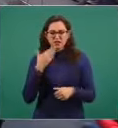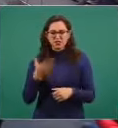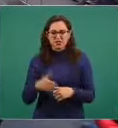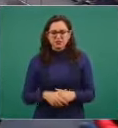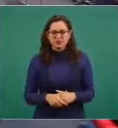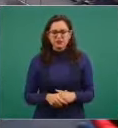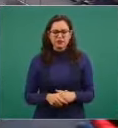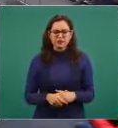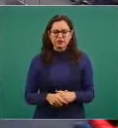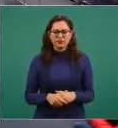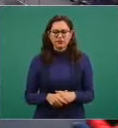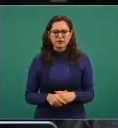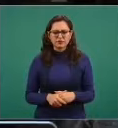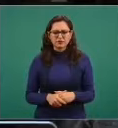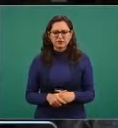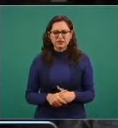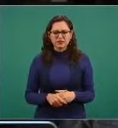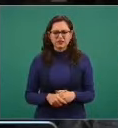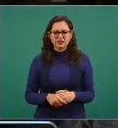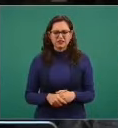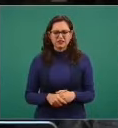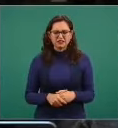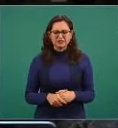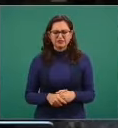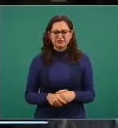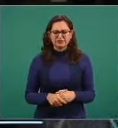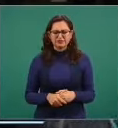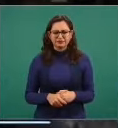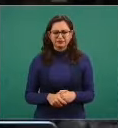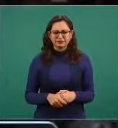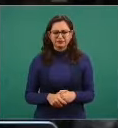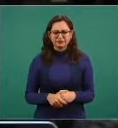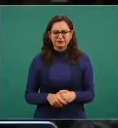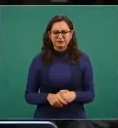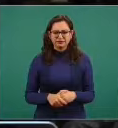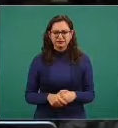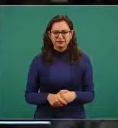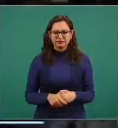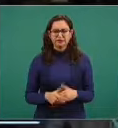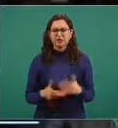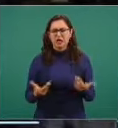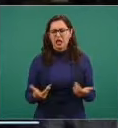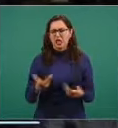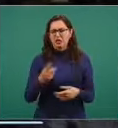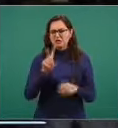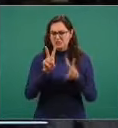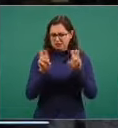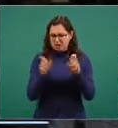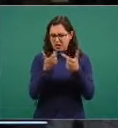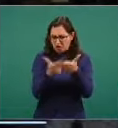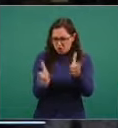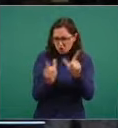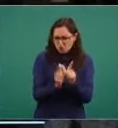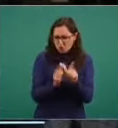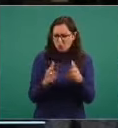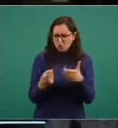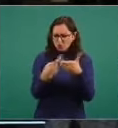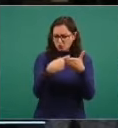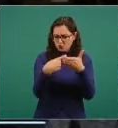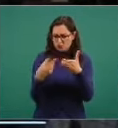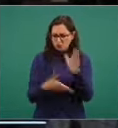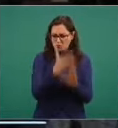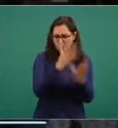tuve la oportunidad de platicar, de charlar con varios servidores de la Nación, que usted sabe